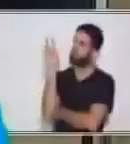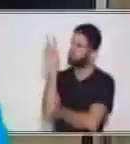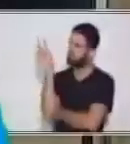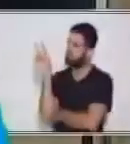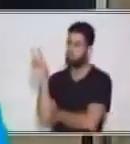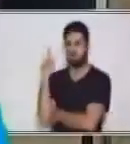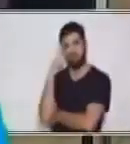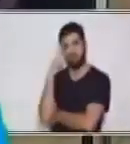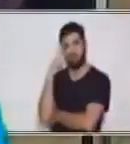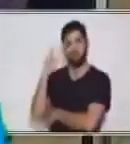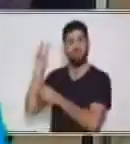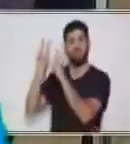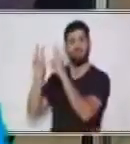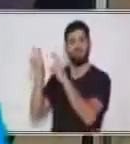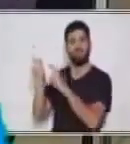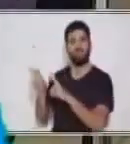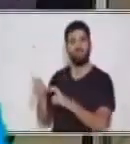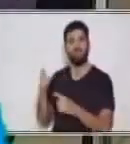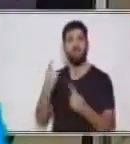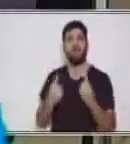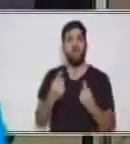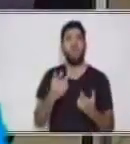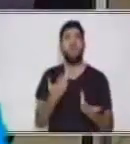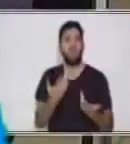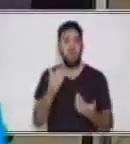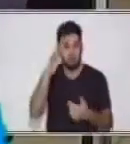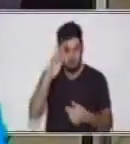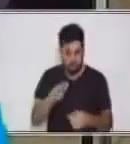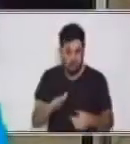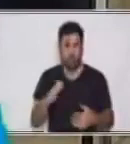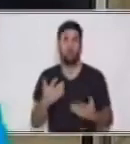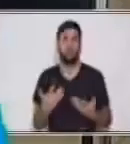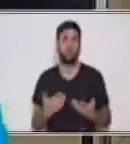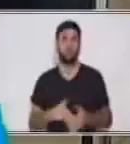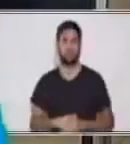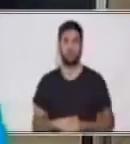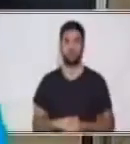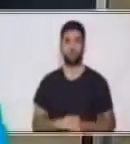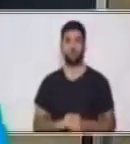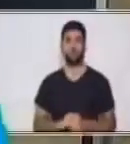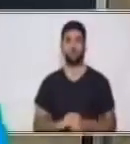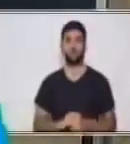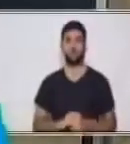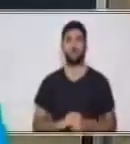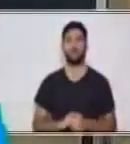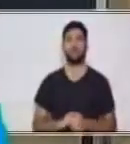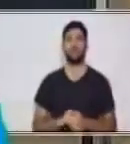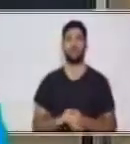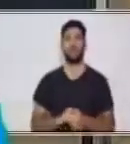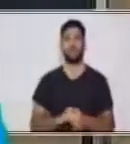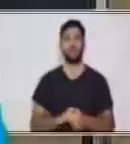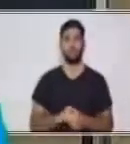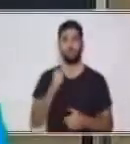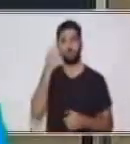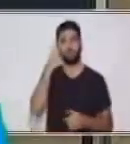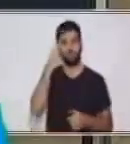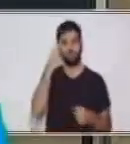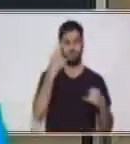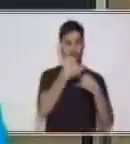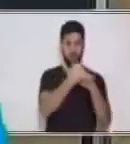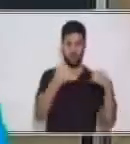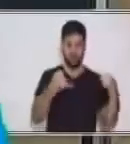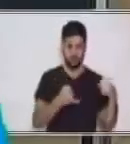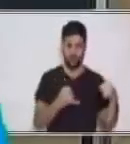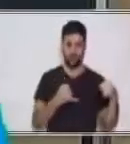está menos prolongada o hay menos personas que optaron por una profesión? ¿Será ingeniero? Vemos que hay